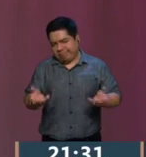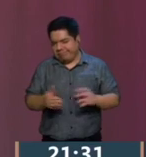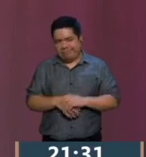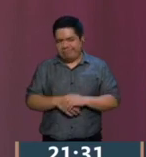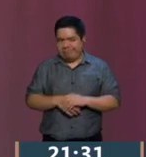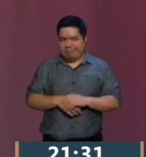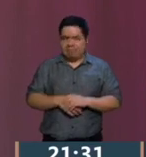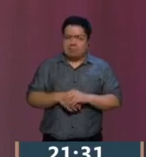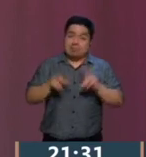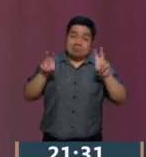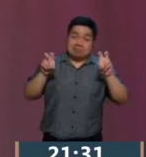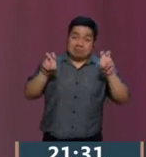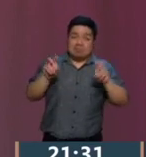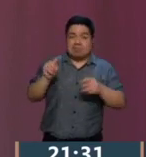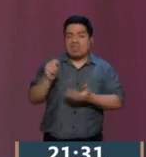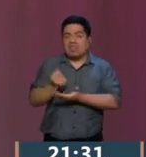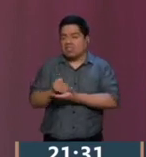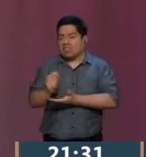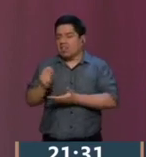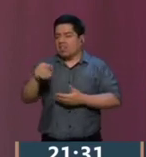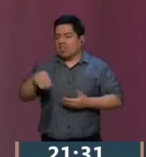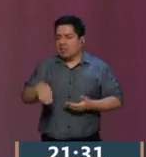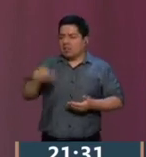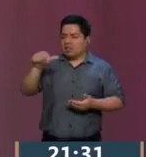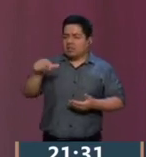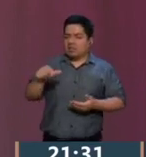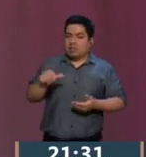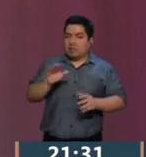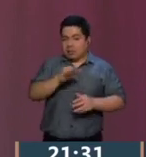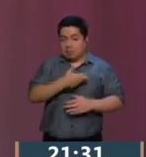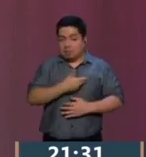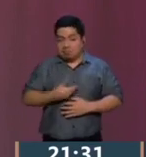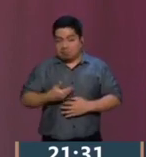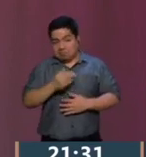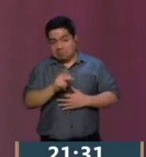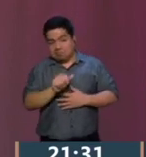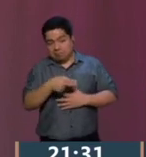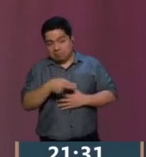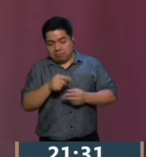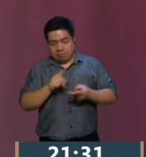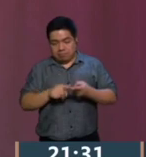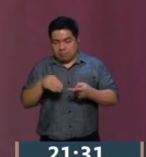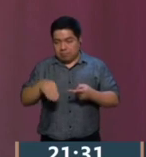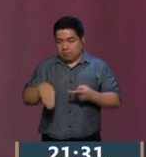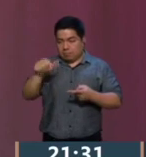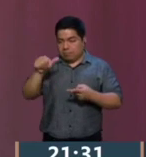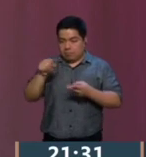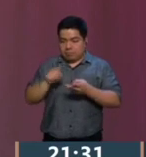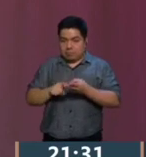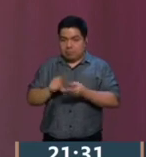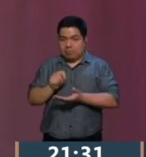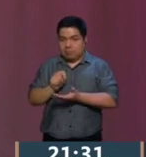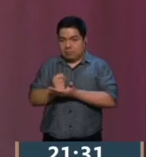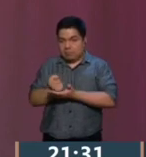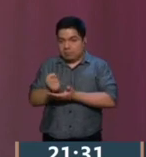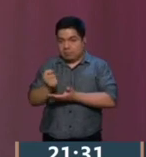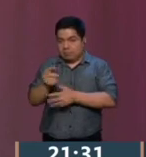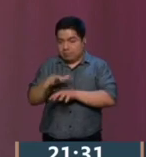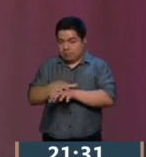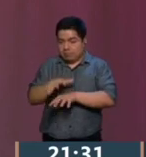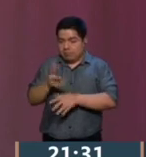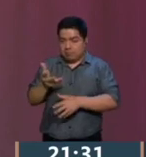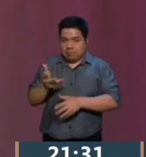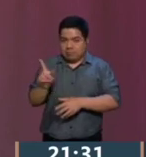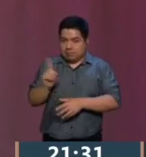que Tláhuac y Milpalta, bueno, ahí sí le digo al presidente del PAN que Milpalta y Tláhuac no forman parte de la red centralizada de